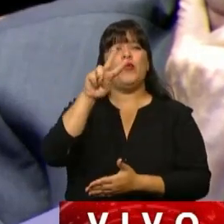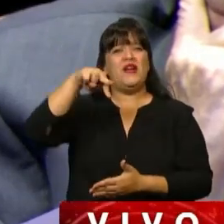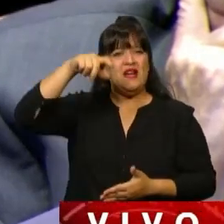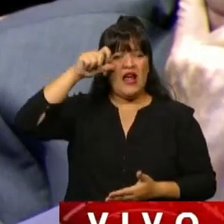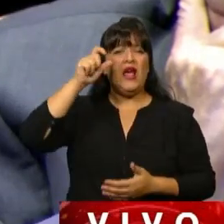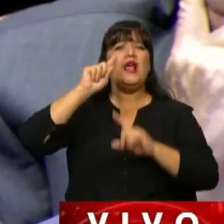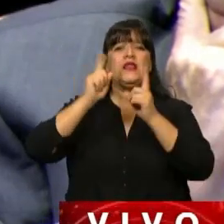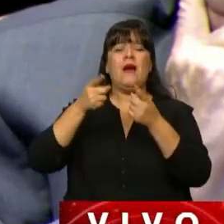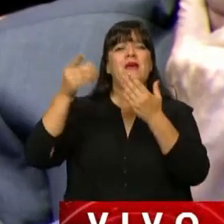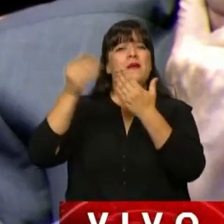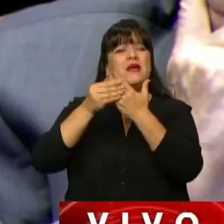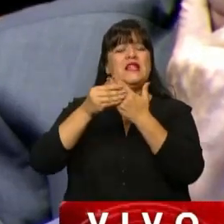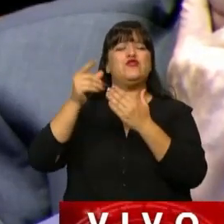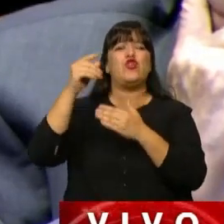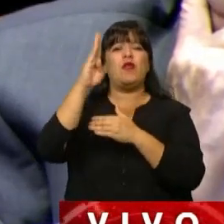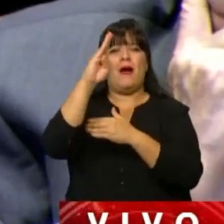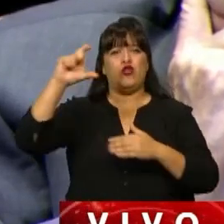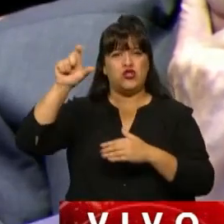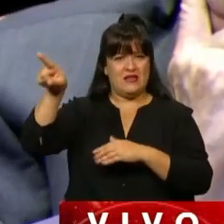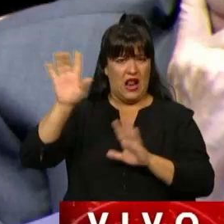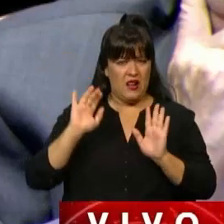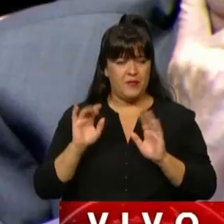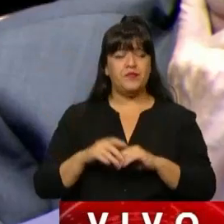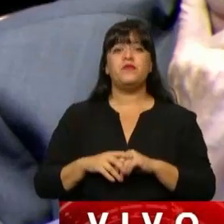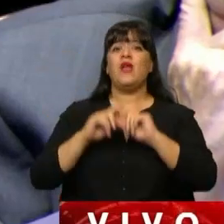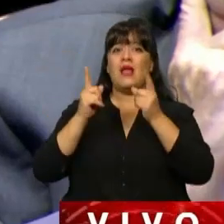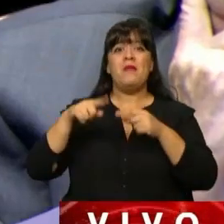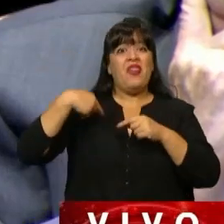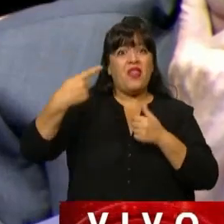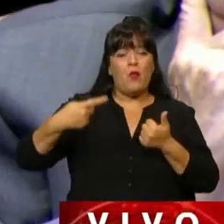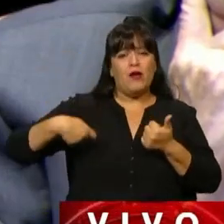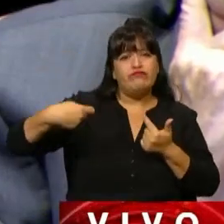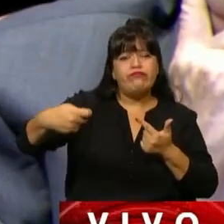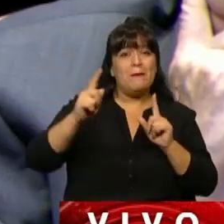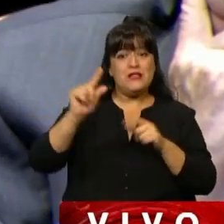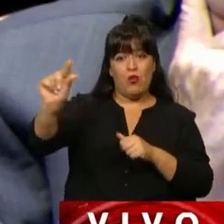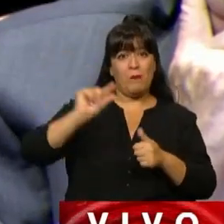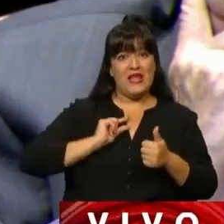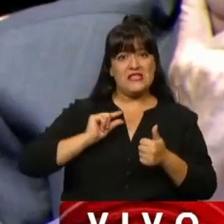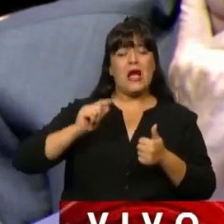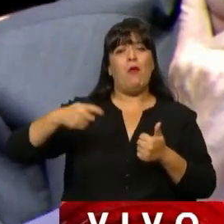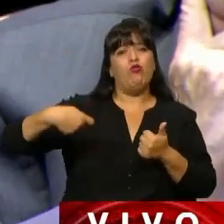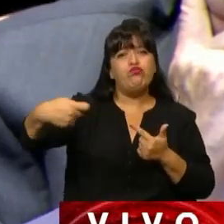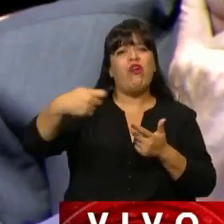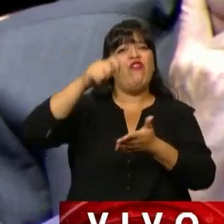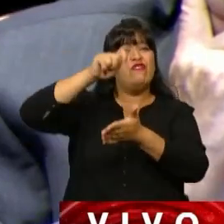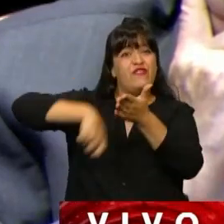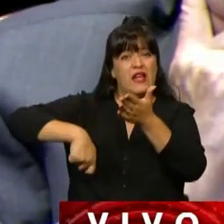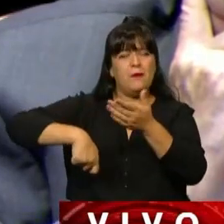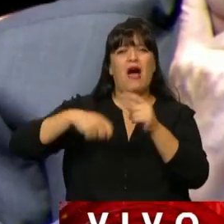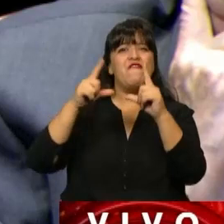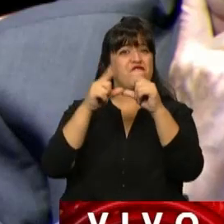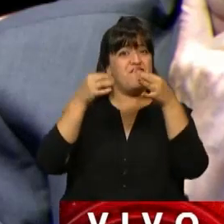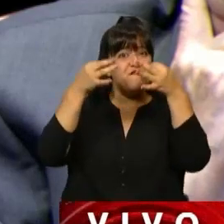Central, Sturzenegger. Y luego una ampliación de ese crédito que se firma ¿Qué